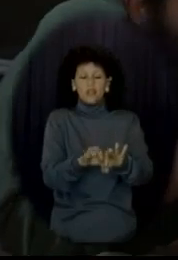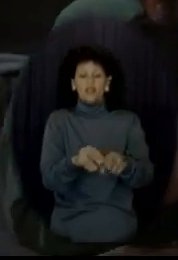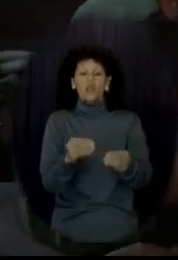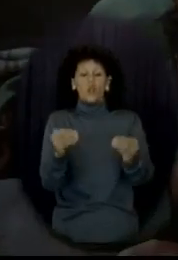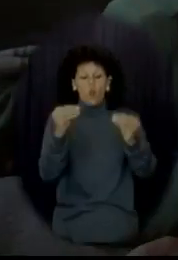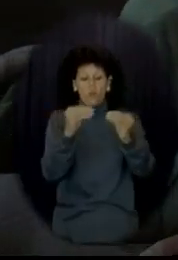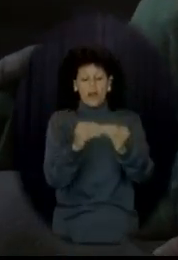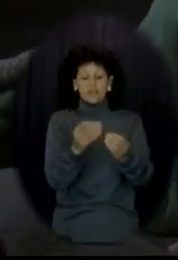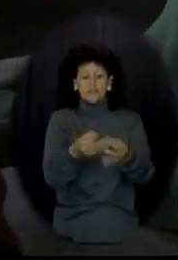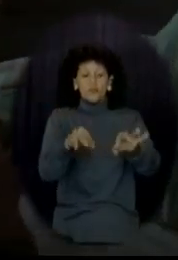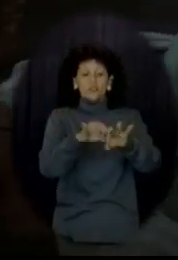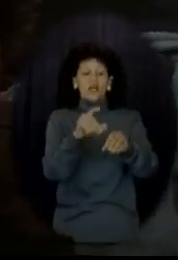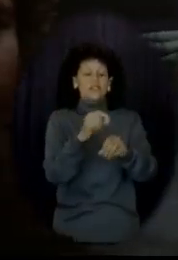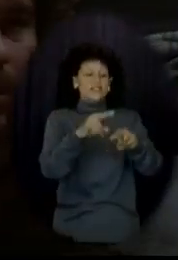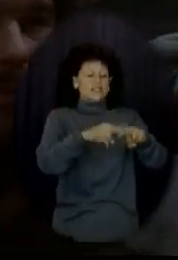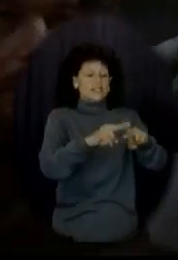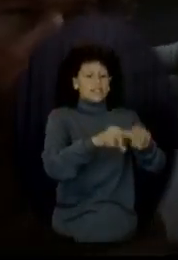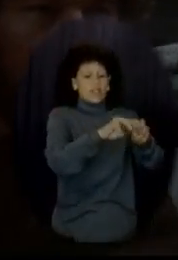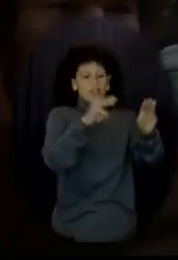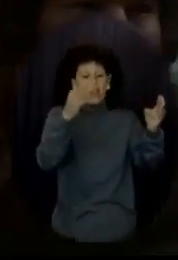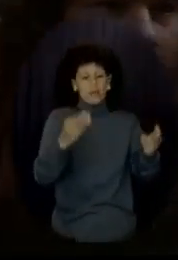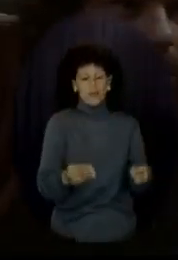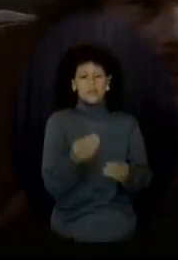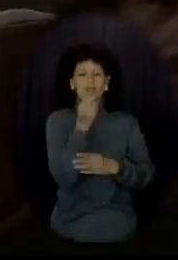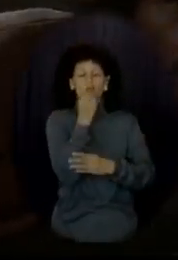¿No lo es el que se sienta a la mesa?